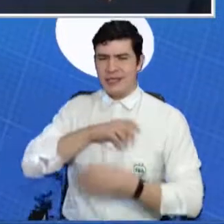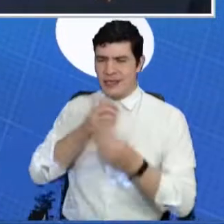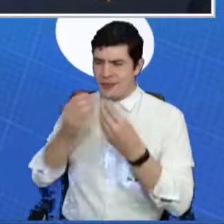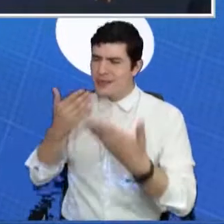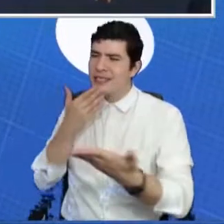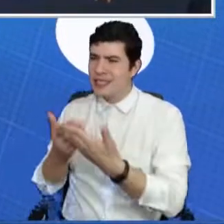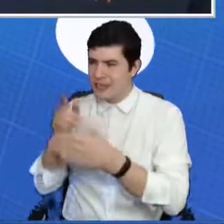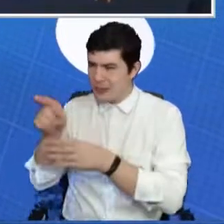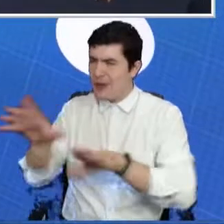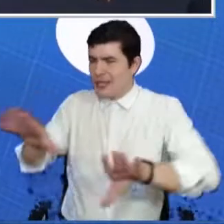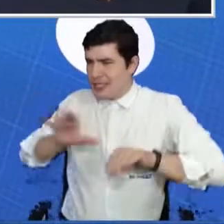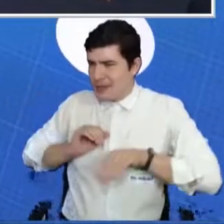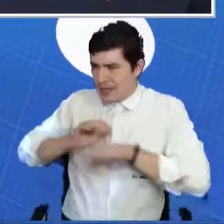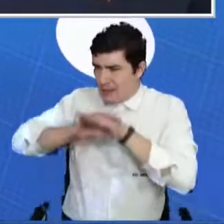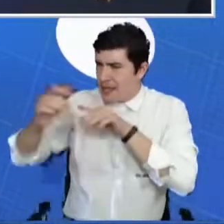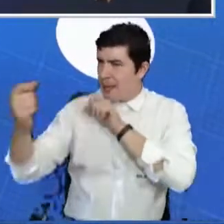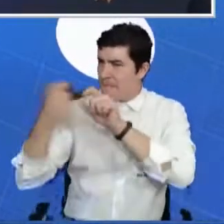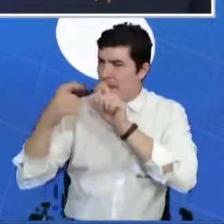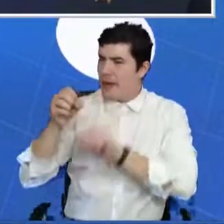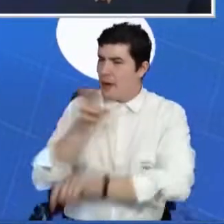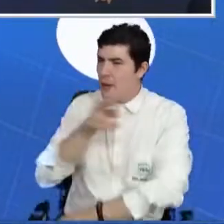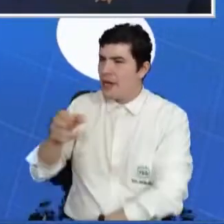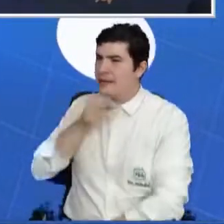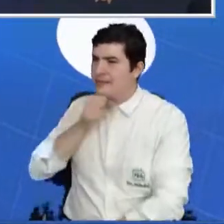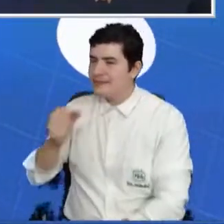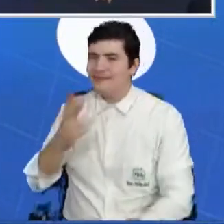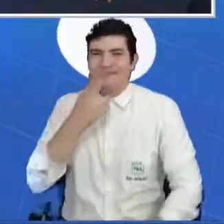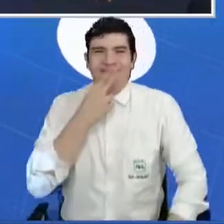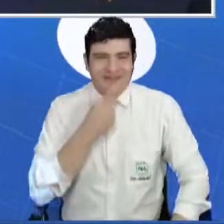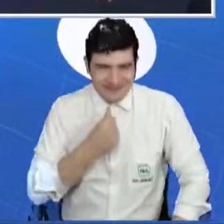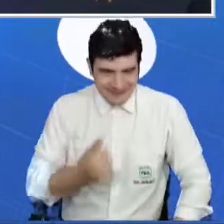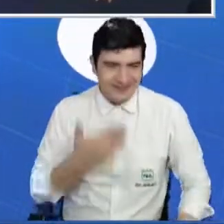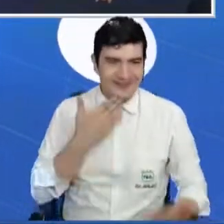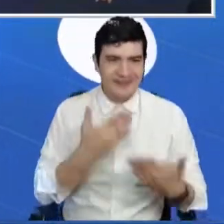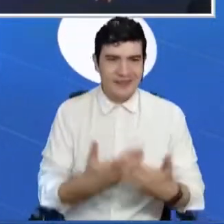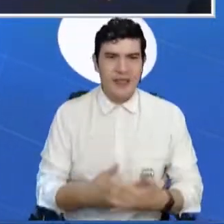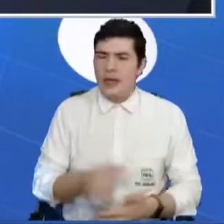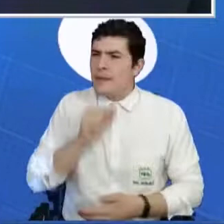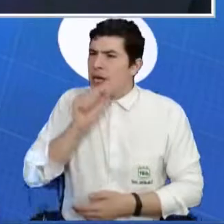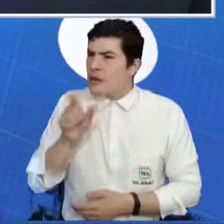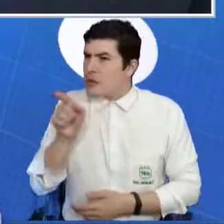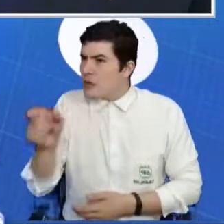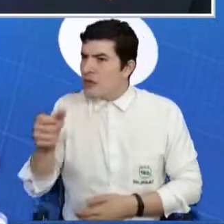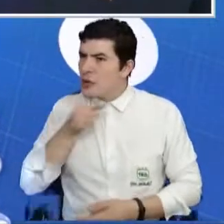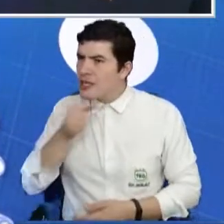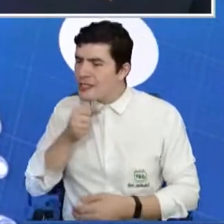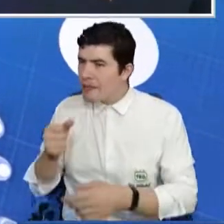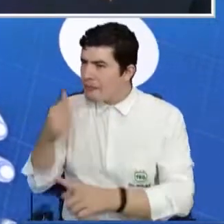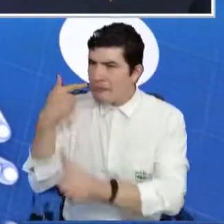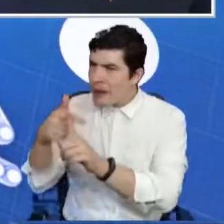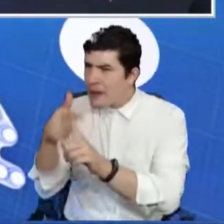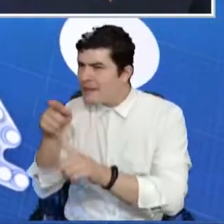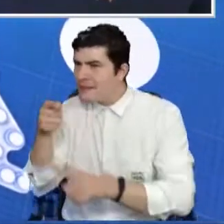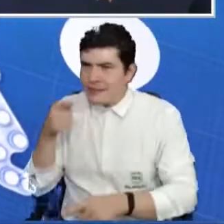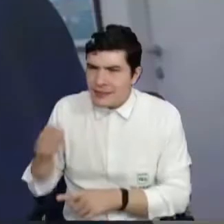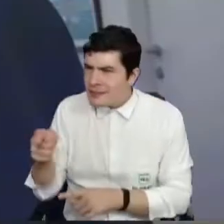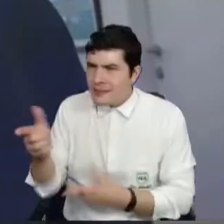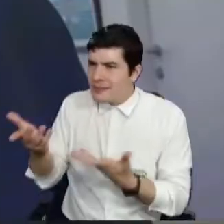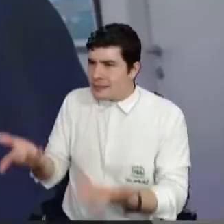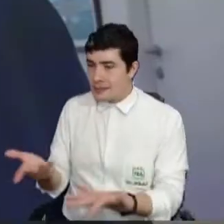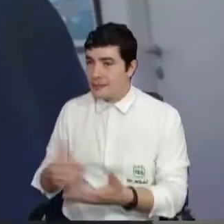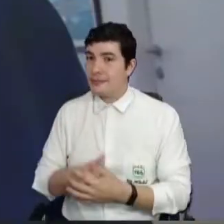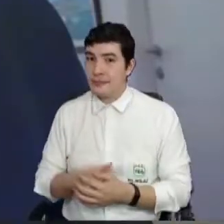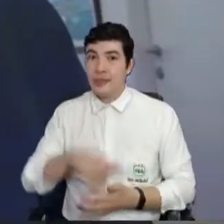placer. Doctor, nos dicen que usted tiene una buena noticia, ¿de qué se trata? Bueno, recientemente hicimos